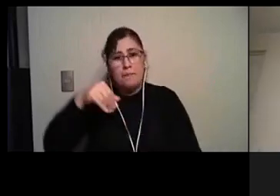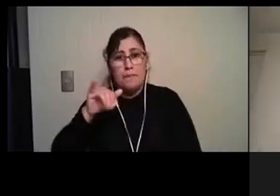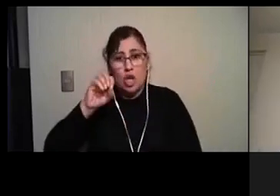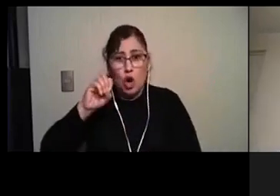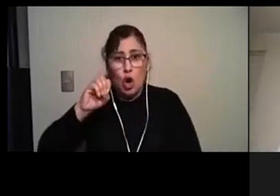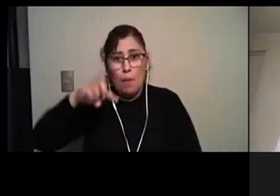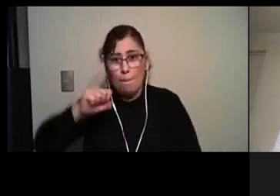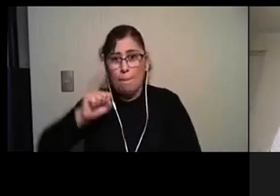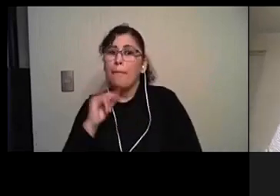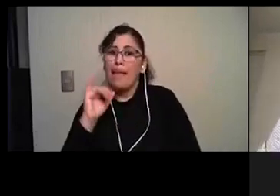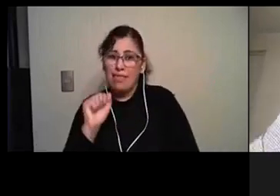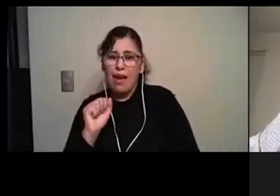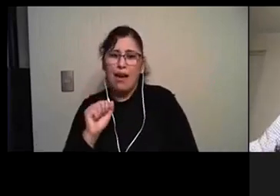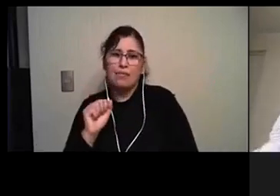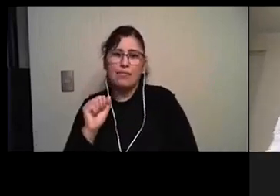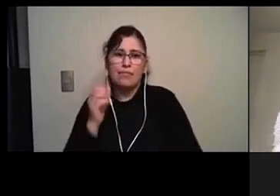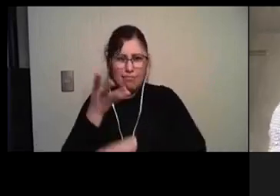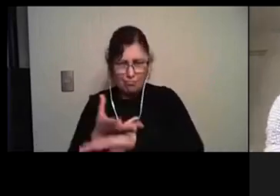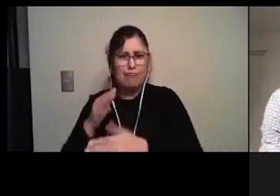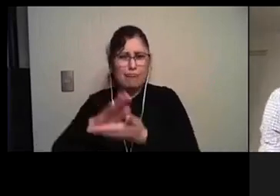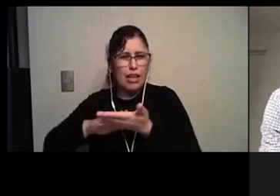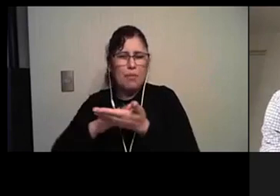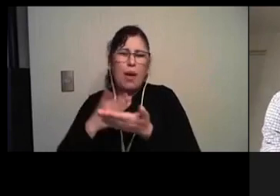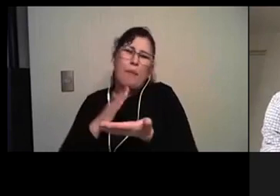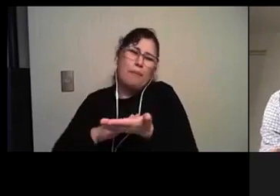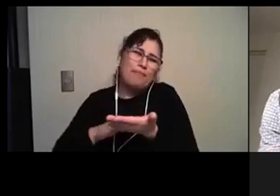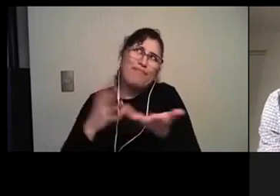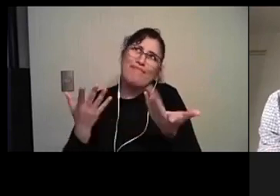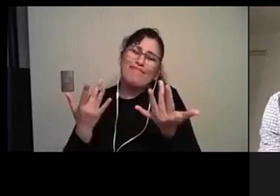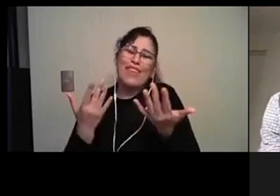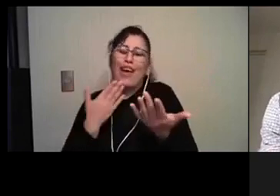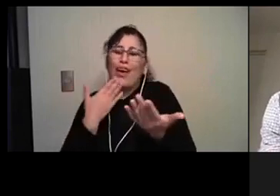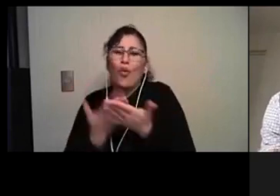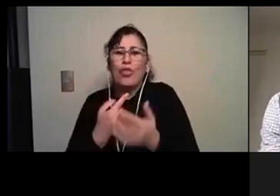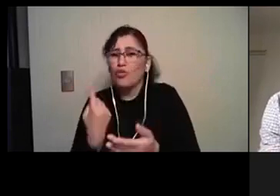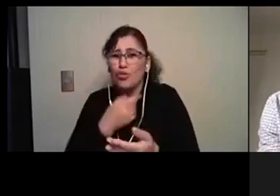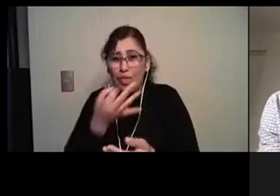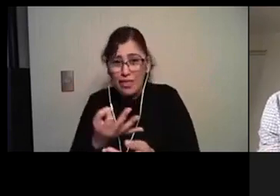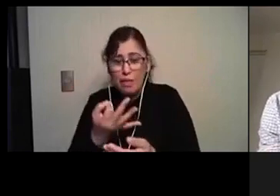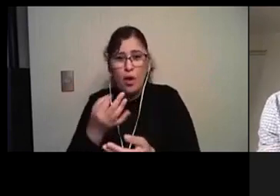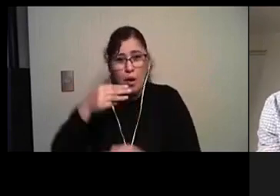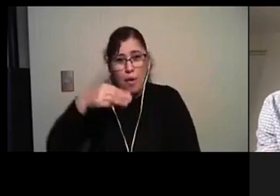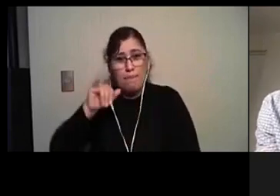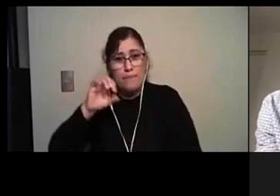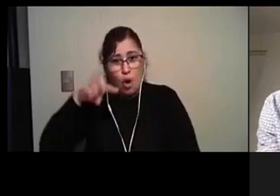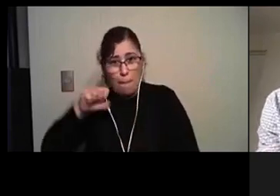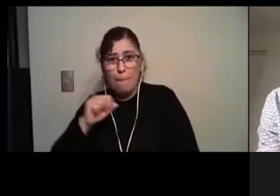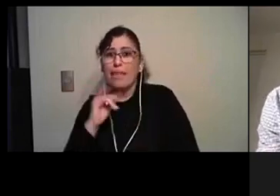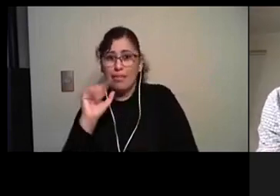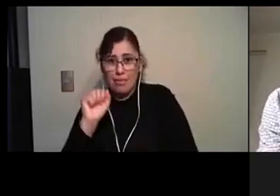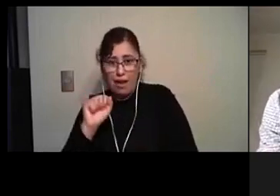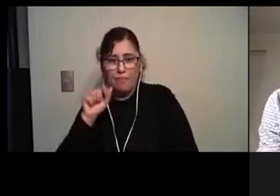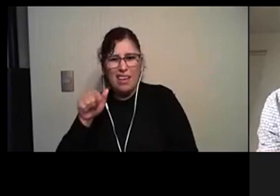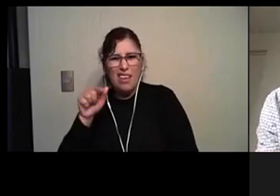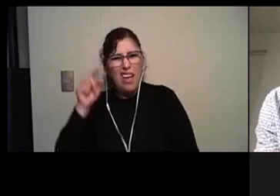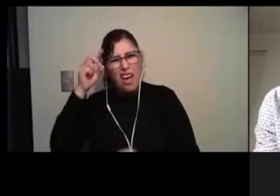sí, ya. A ver, cuando hablamos de miopatías, generalmente hablamos de enfermedades que son como